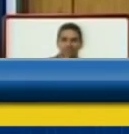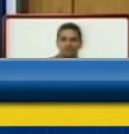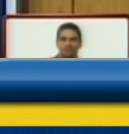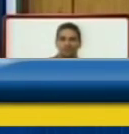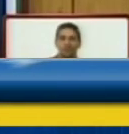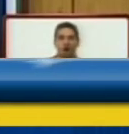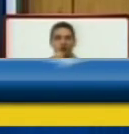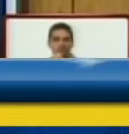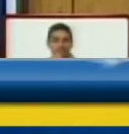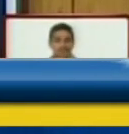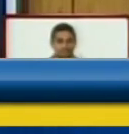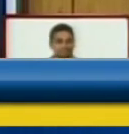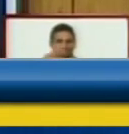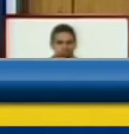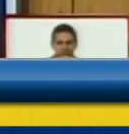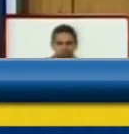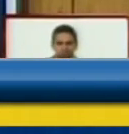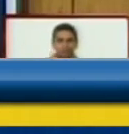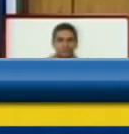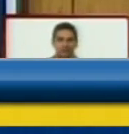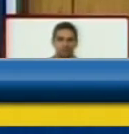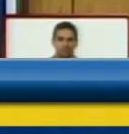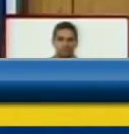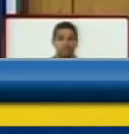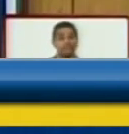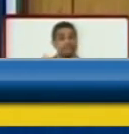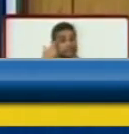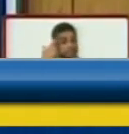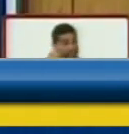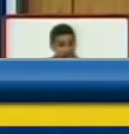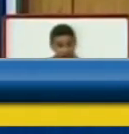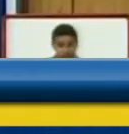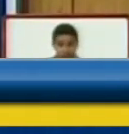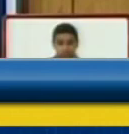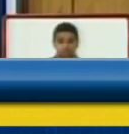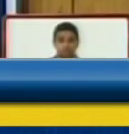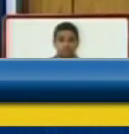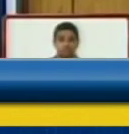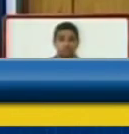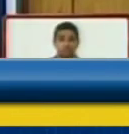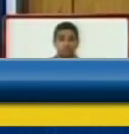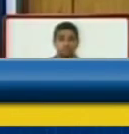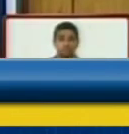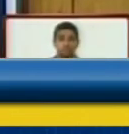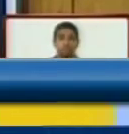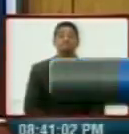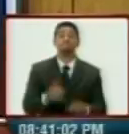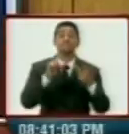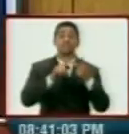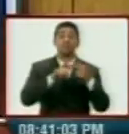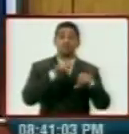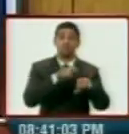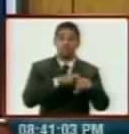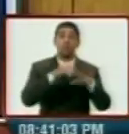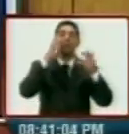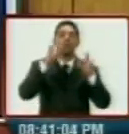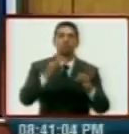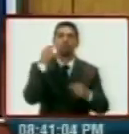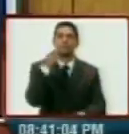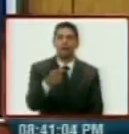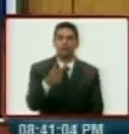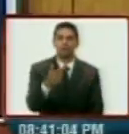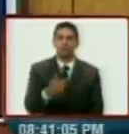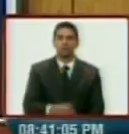abastecimiento. Ya ustedes saben, estamos en una ofensiva, en una segunda etapa de precios justos. La segunda fase de